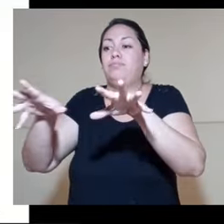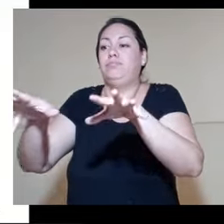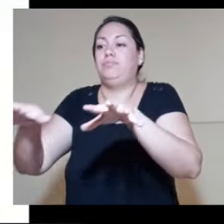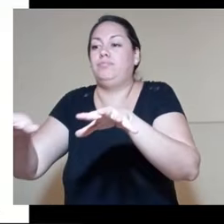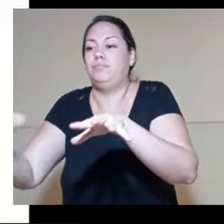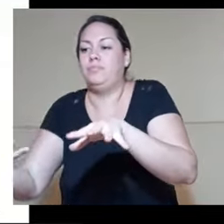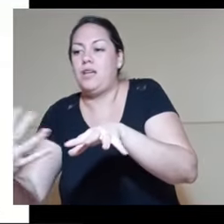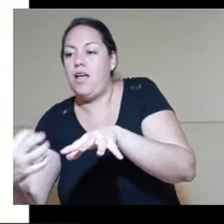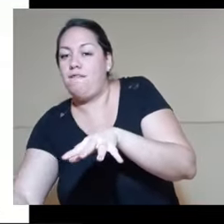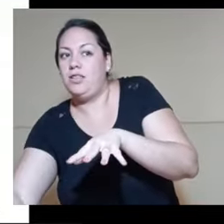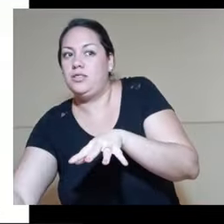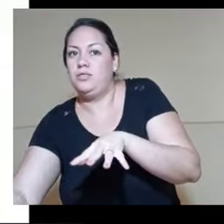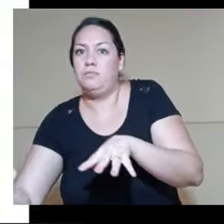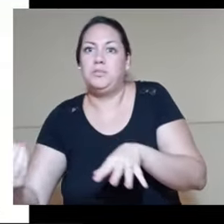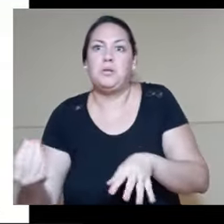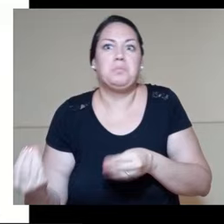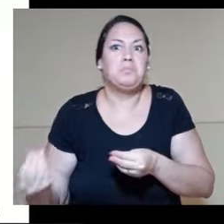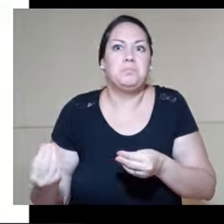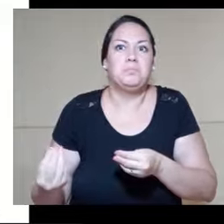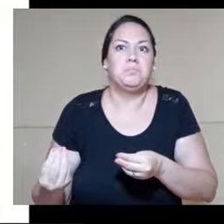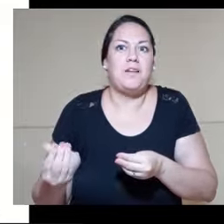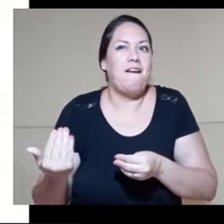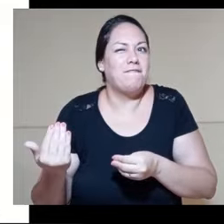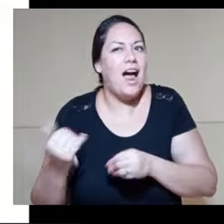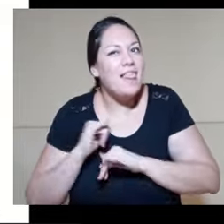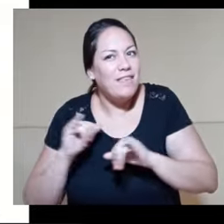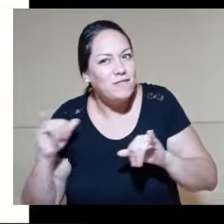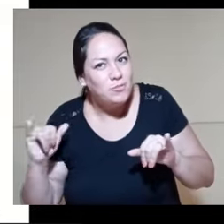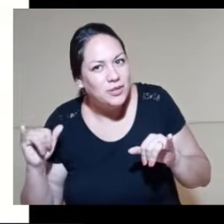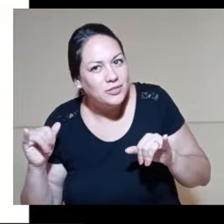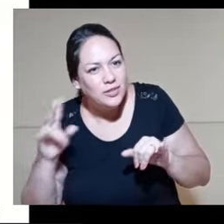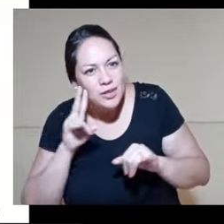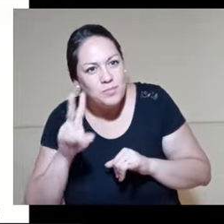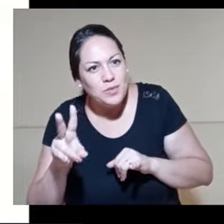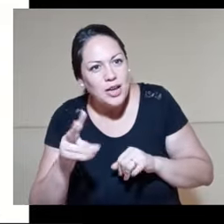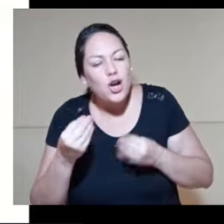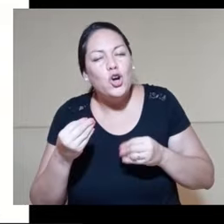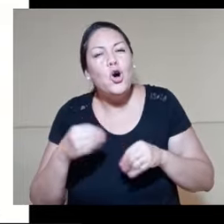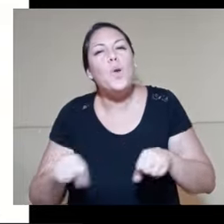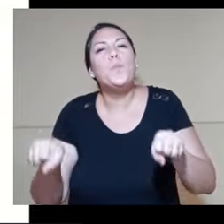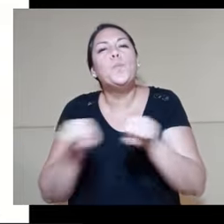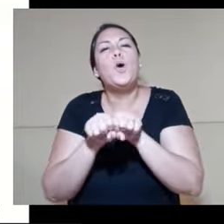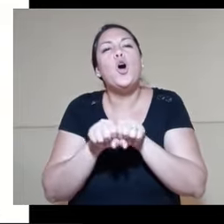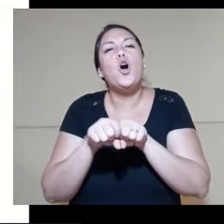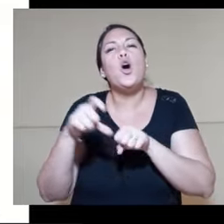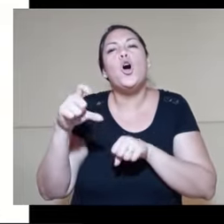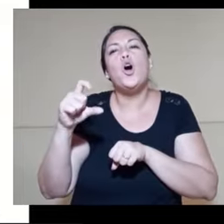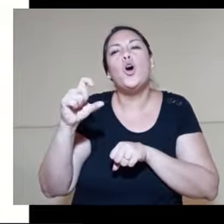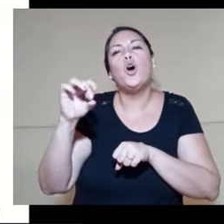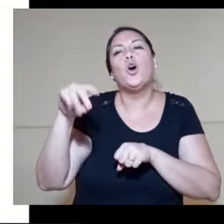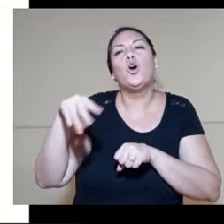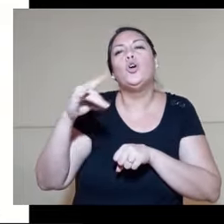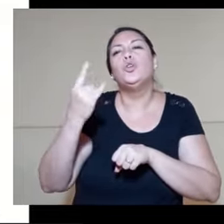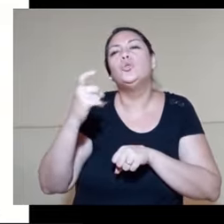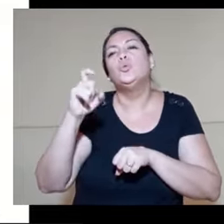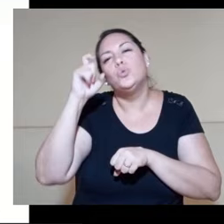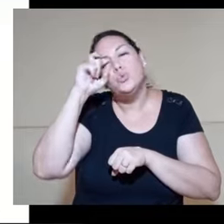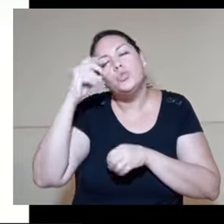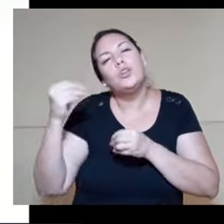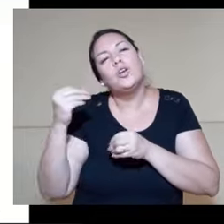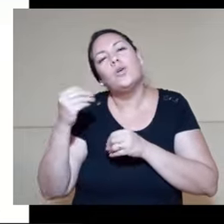libera el neurotransmisor. Bueno, pero hasta ahí no nos dice nada. Hasta ahí, ¿qué conduce? ¿Cómo